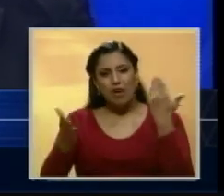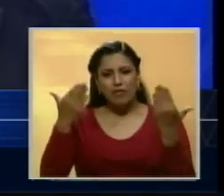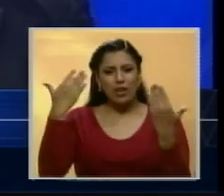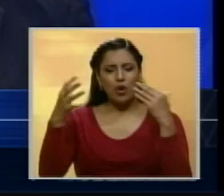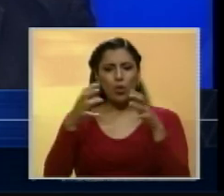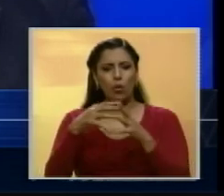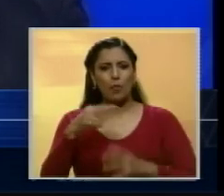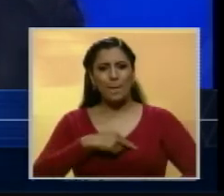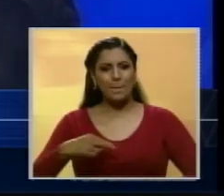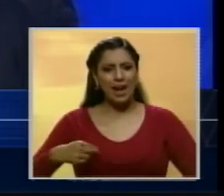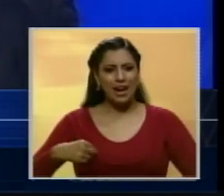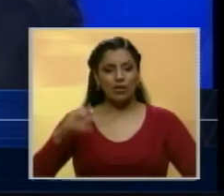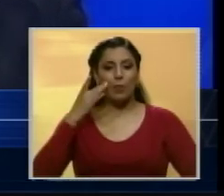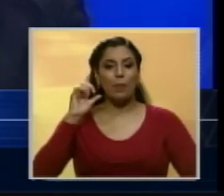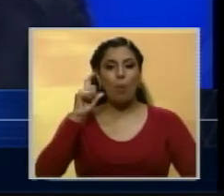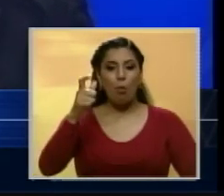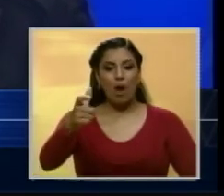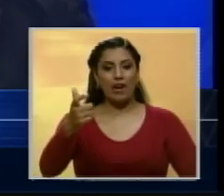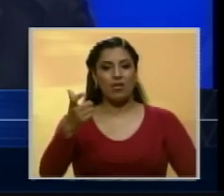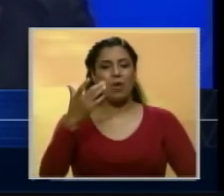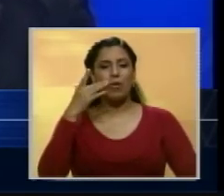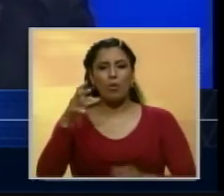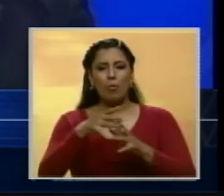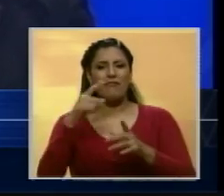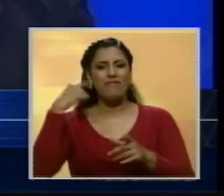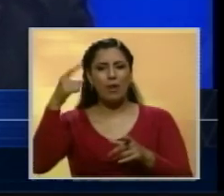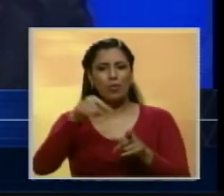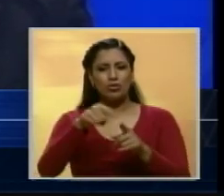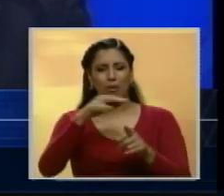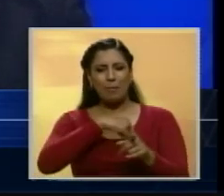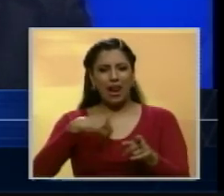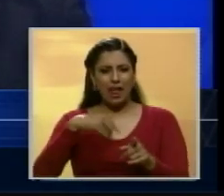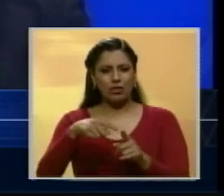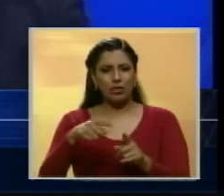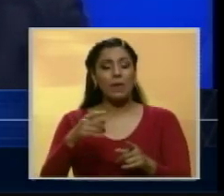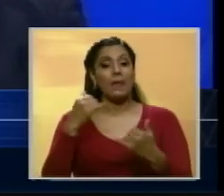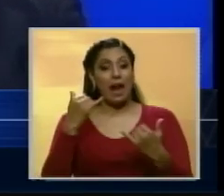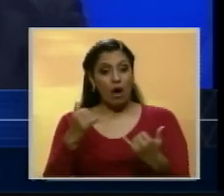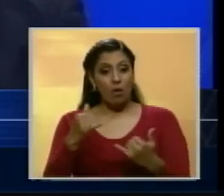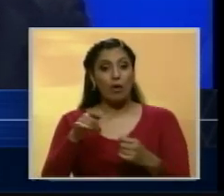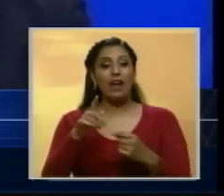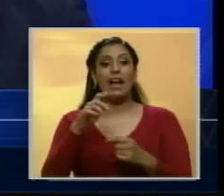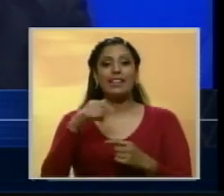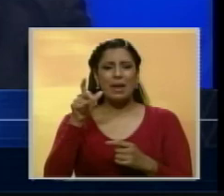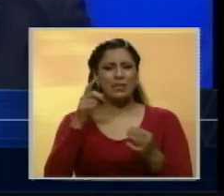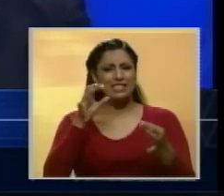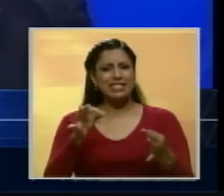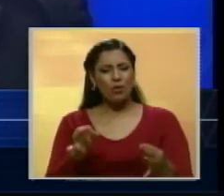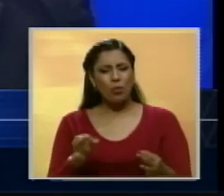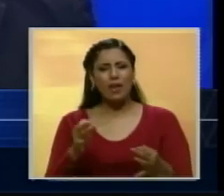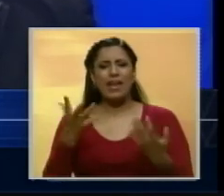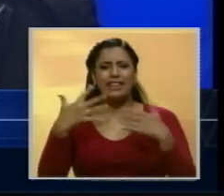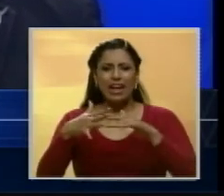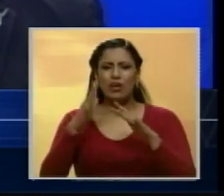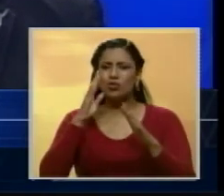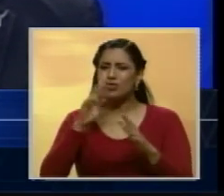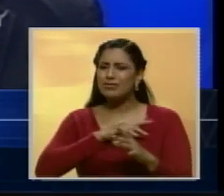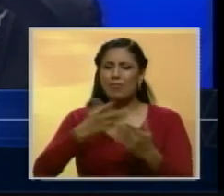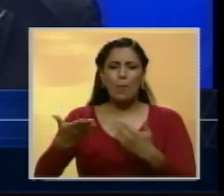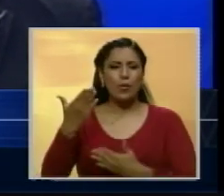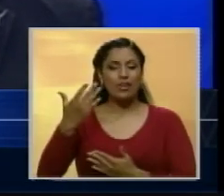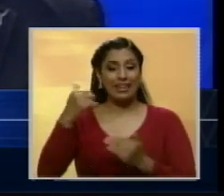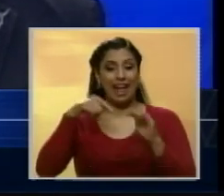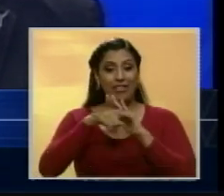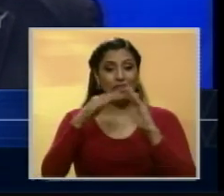distintas bandas en el país, en Guárico, por ejemplo, con el tema del Picure. Nosotros vemos siempre el tema de la seguridad como un tema integral, un tema que empieza